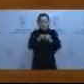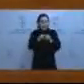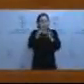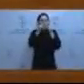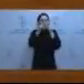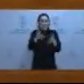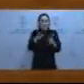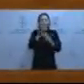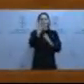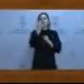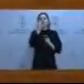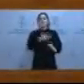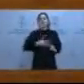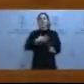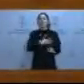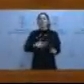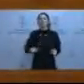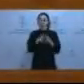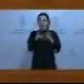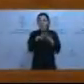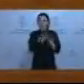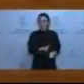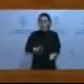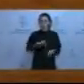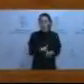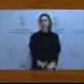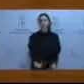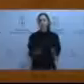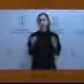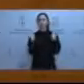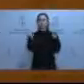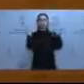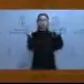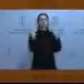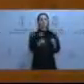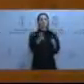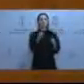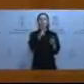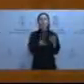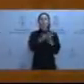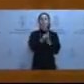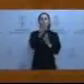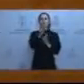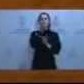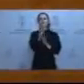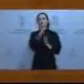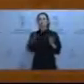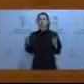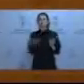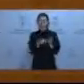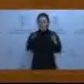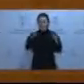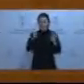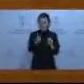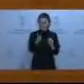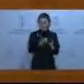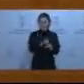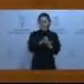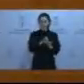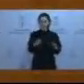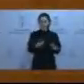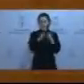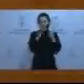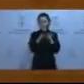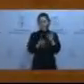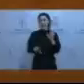bienestar social. Y en el ejercicio de esas competencias se dicta la Ley 1/2003 de Servicios Sociales. Esta